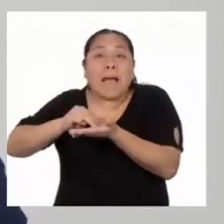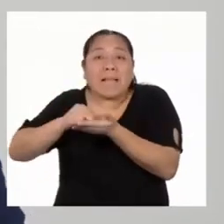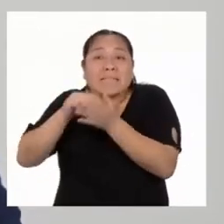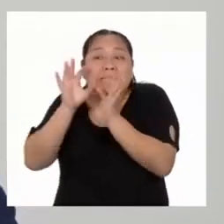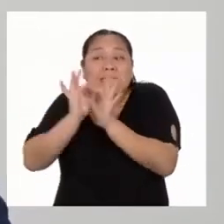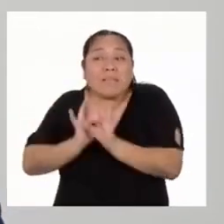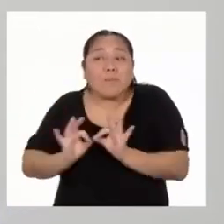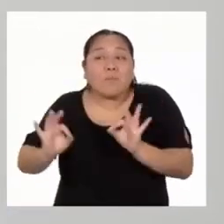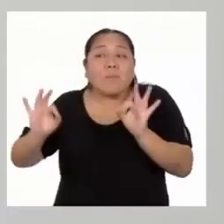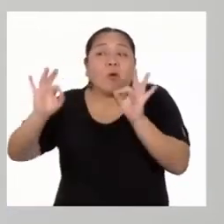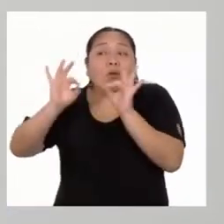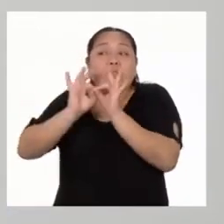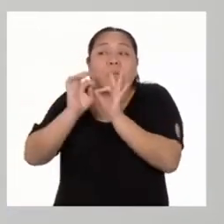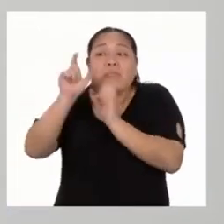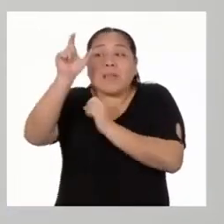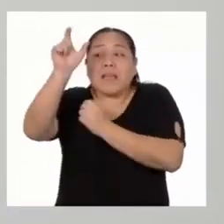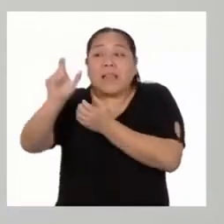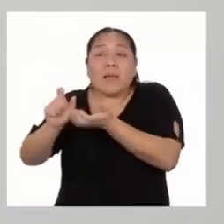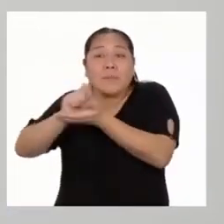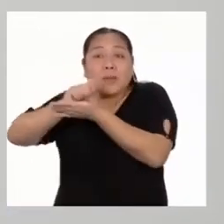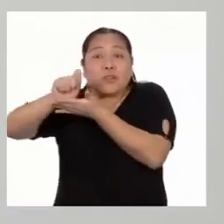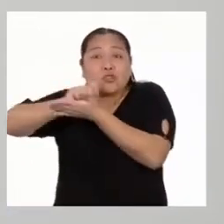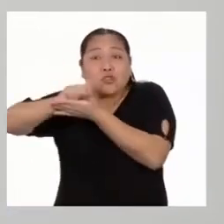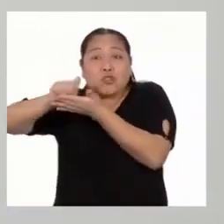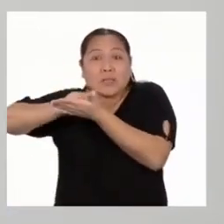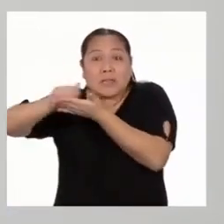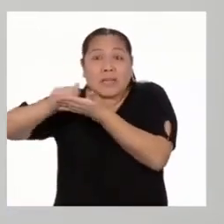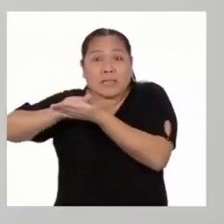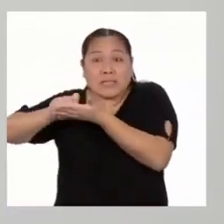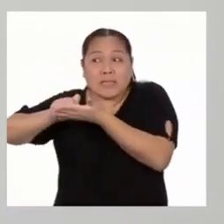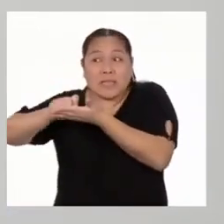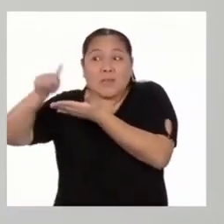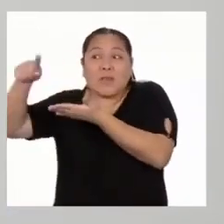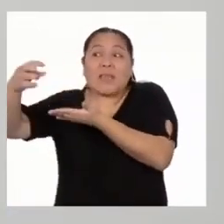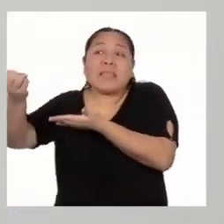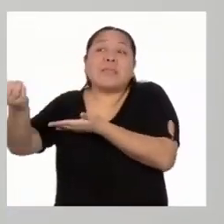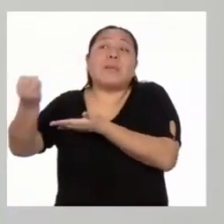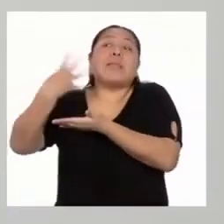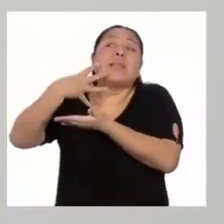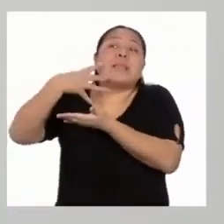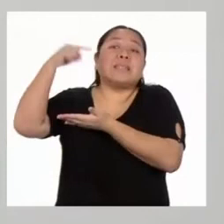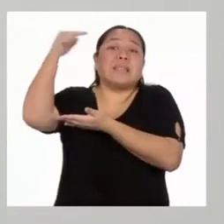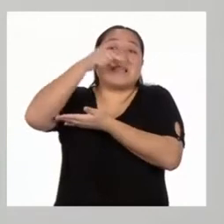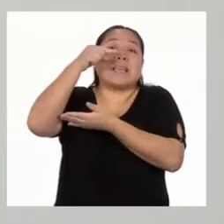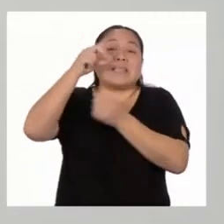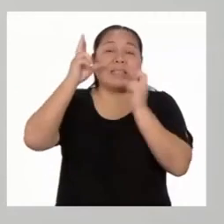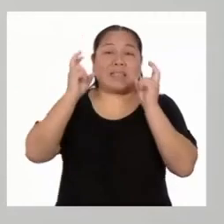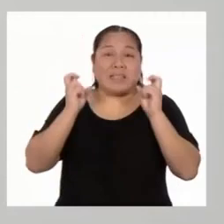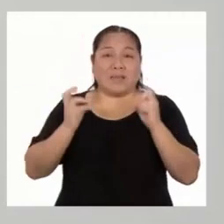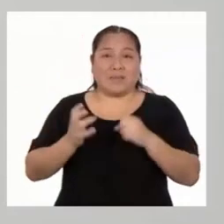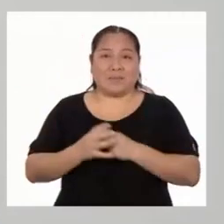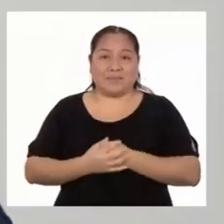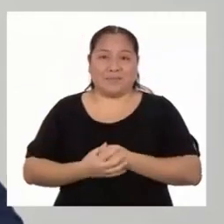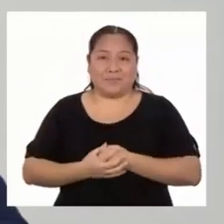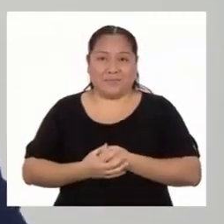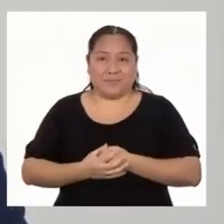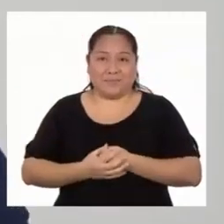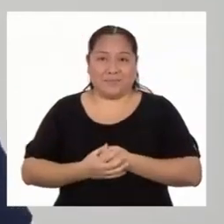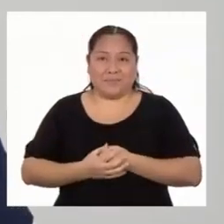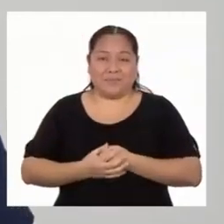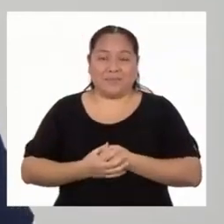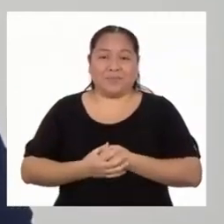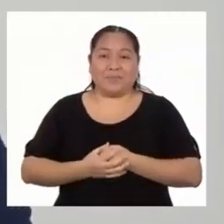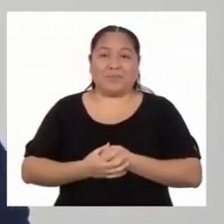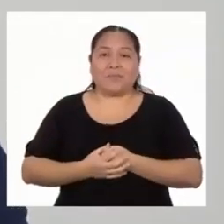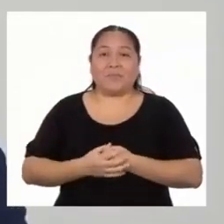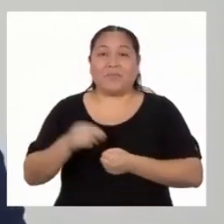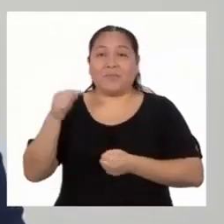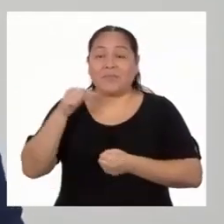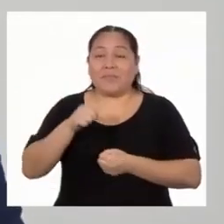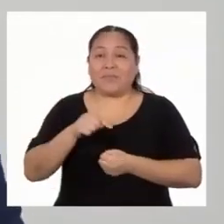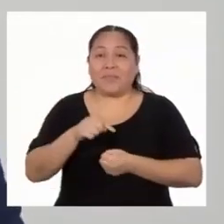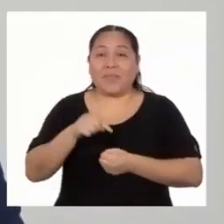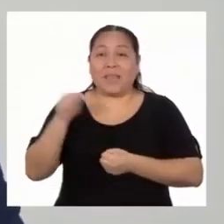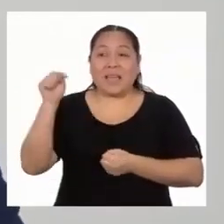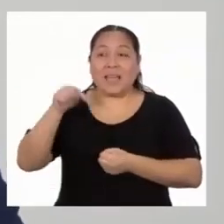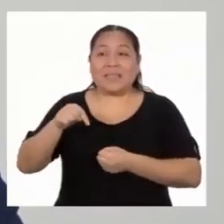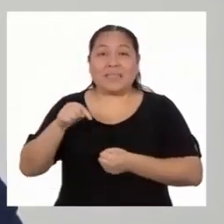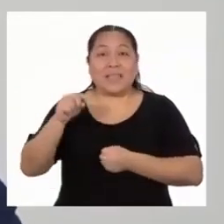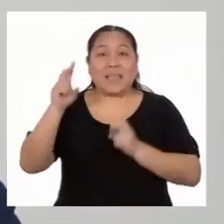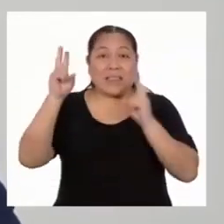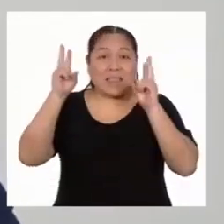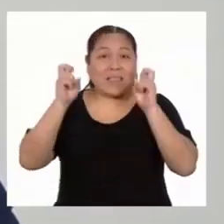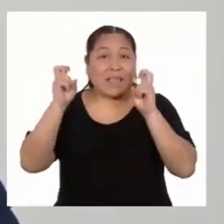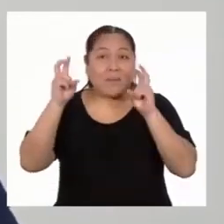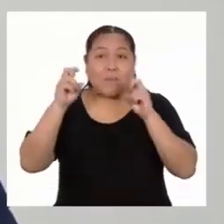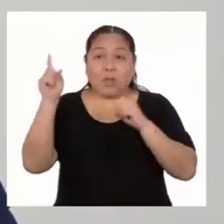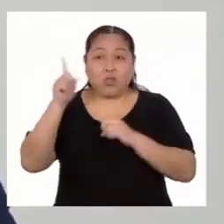el autor o autora me está diciendo sobre el tema? Por otro lado, El tema